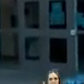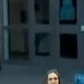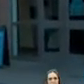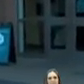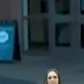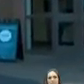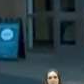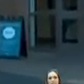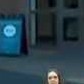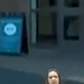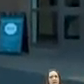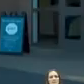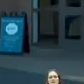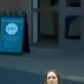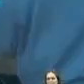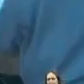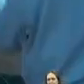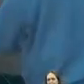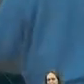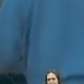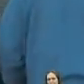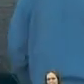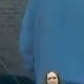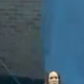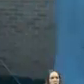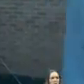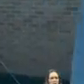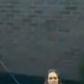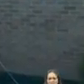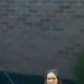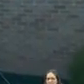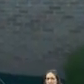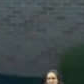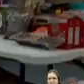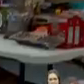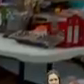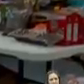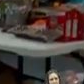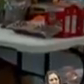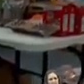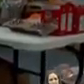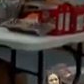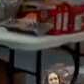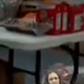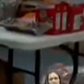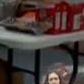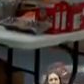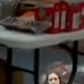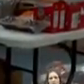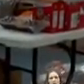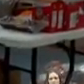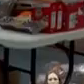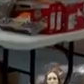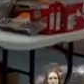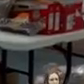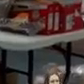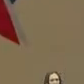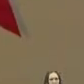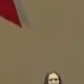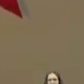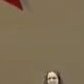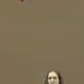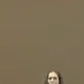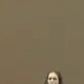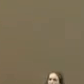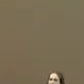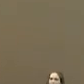Un espíritu resiliente se respira a pesar del cometido arrasador de los tornados. Solidaridad, empatía y el impulso de ayuda